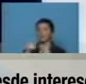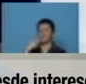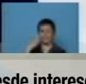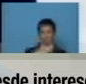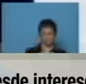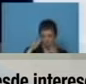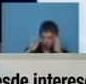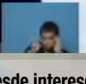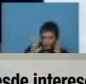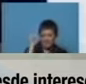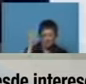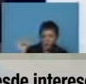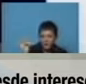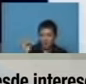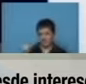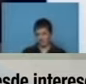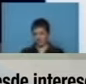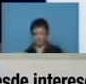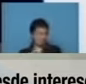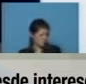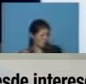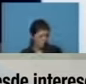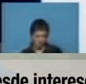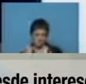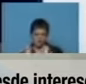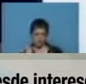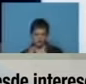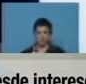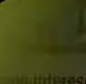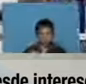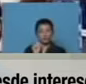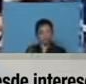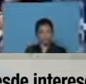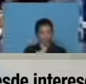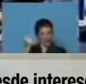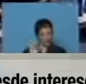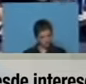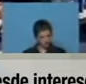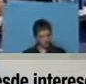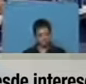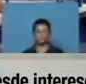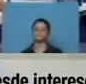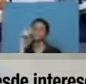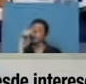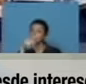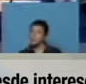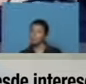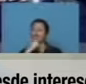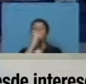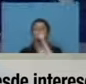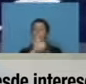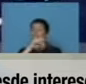dogmáticos, ideologizados, ellos son muchos más dogmáticos y ideologizados que nosotros. Hoy tenemos una empresa nacional, y esto